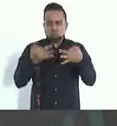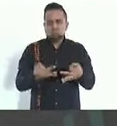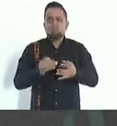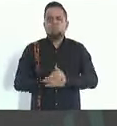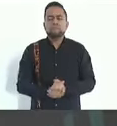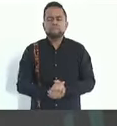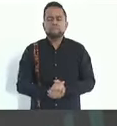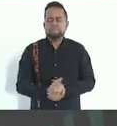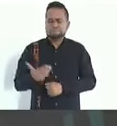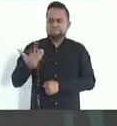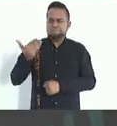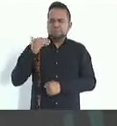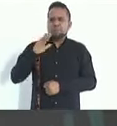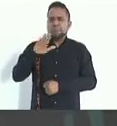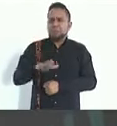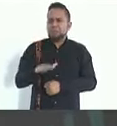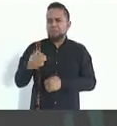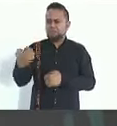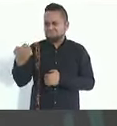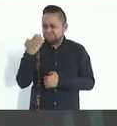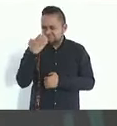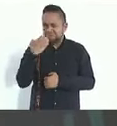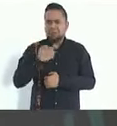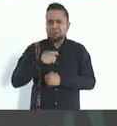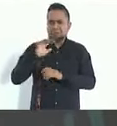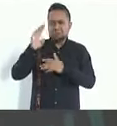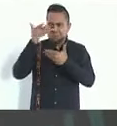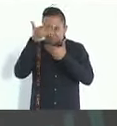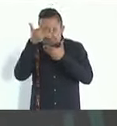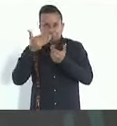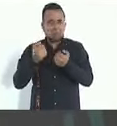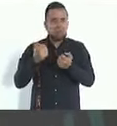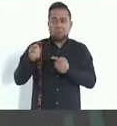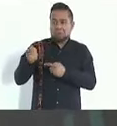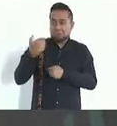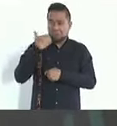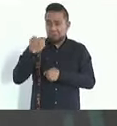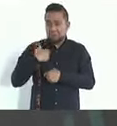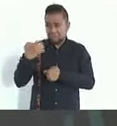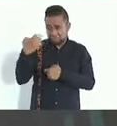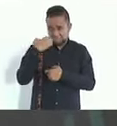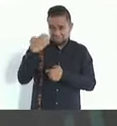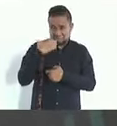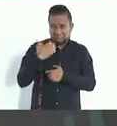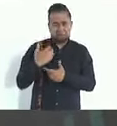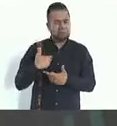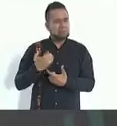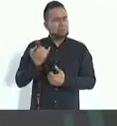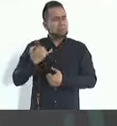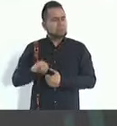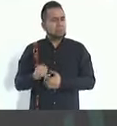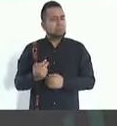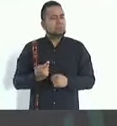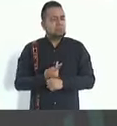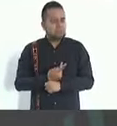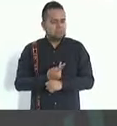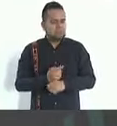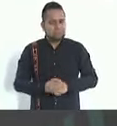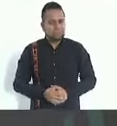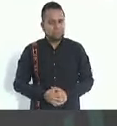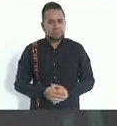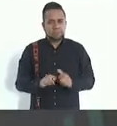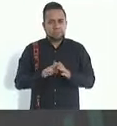nos tenían engañado o pretendían engañarnos de que si le